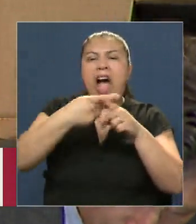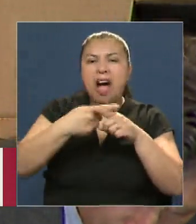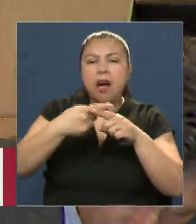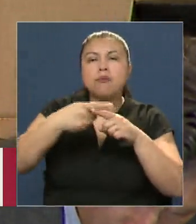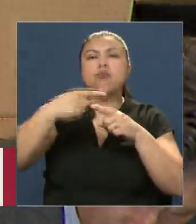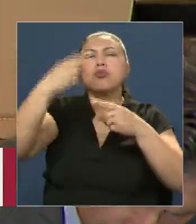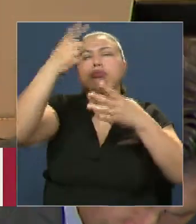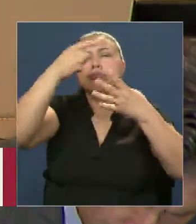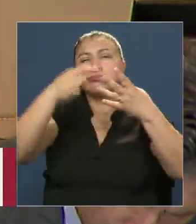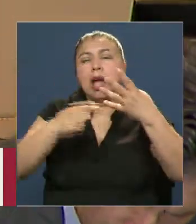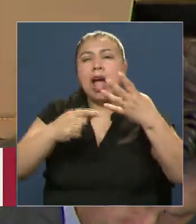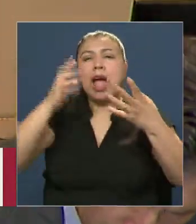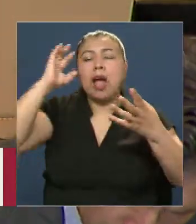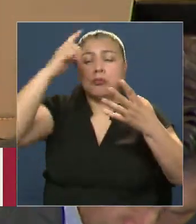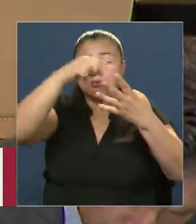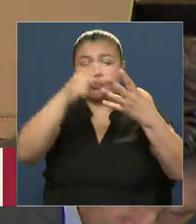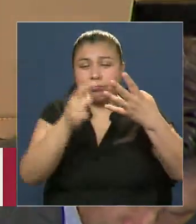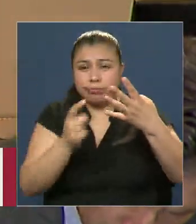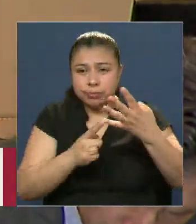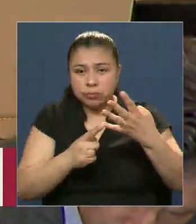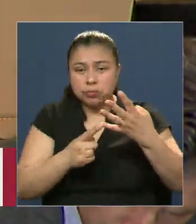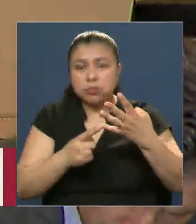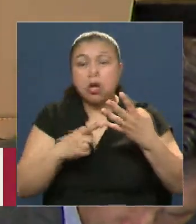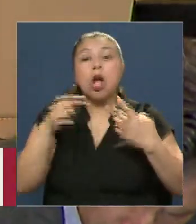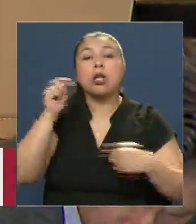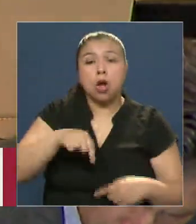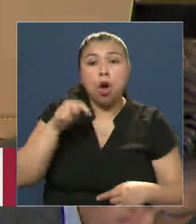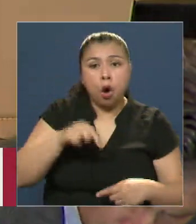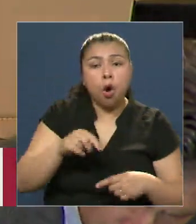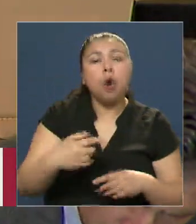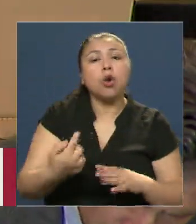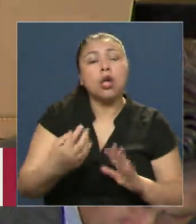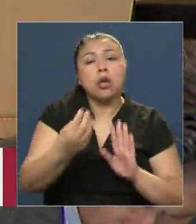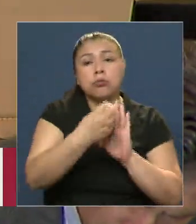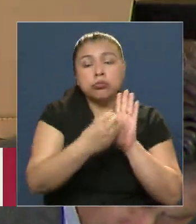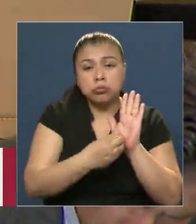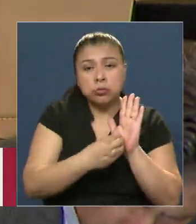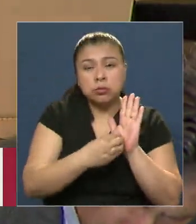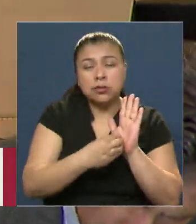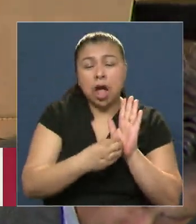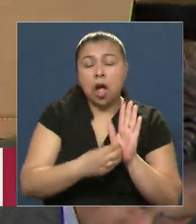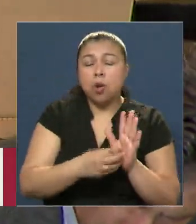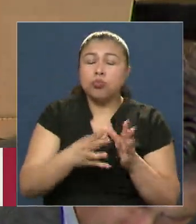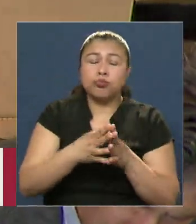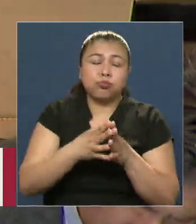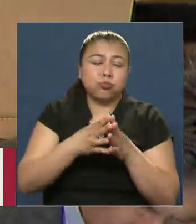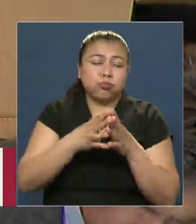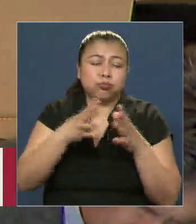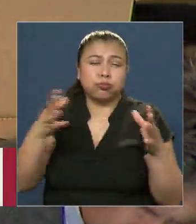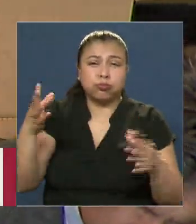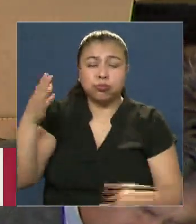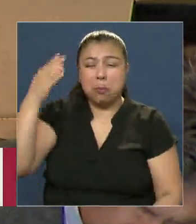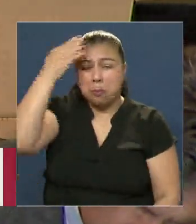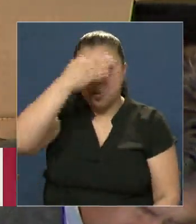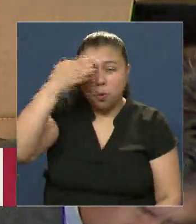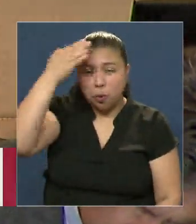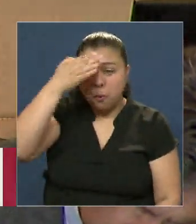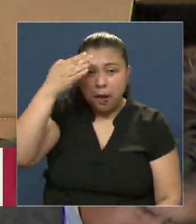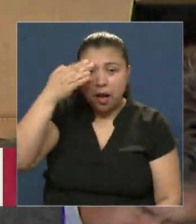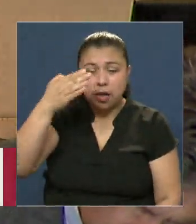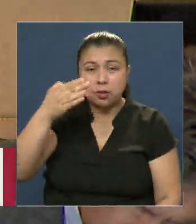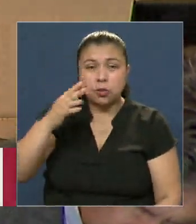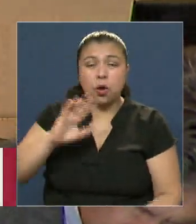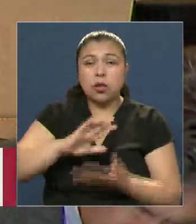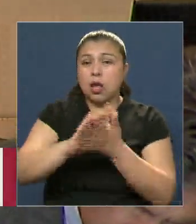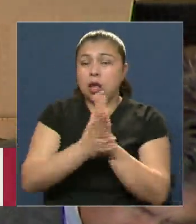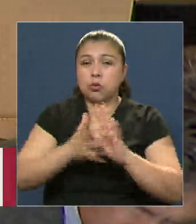delitos medioambientales, entre otros. Hechos que hoy constituyen una gran preocupación de carácter